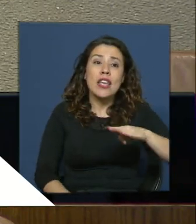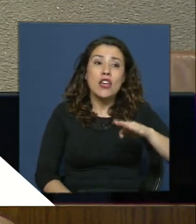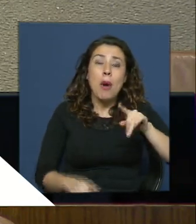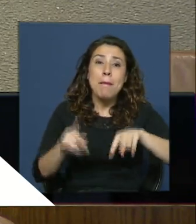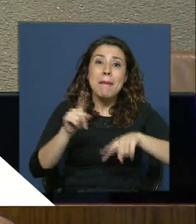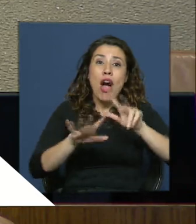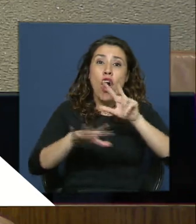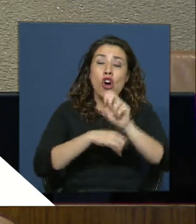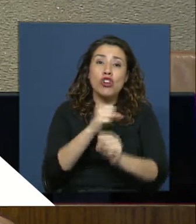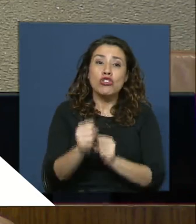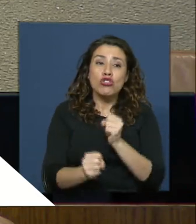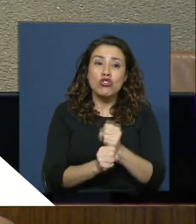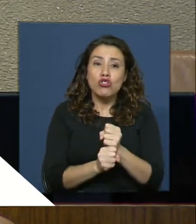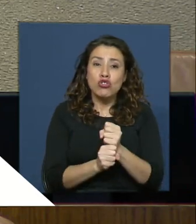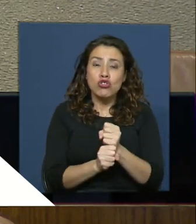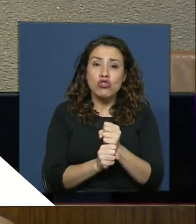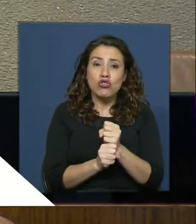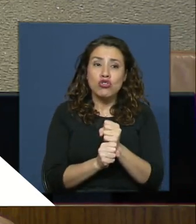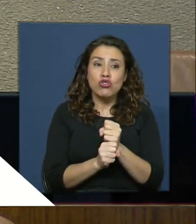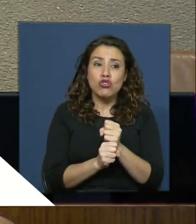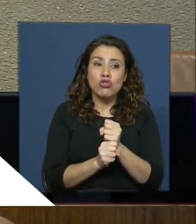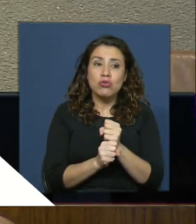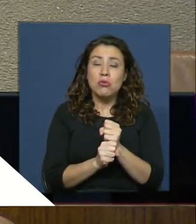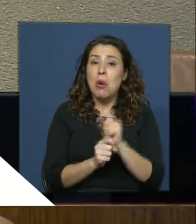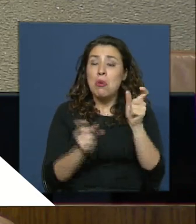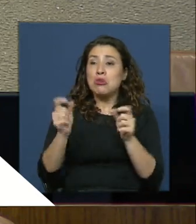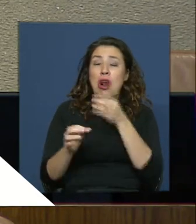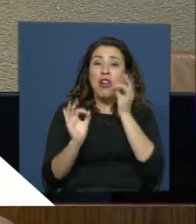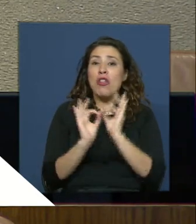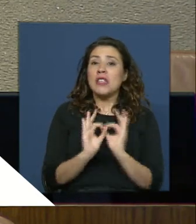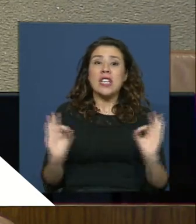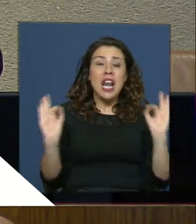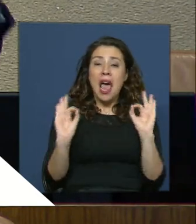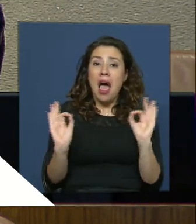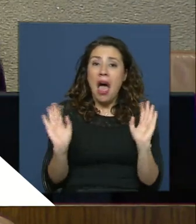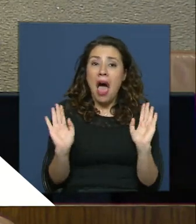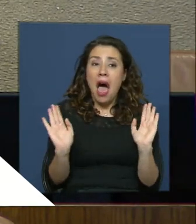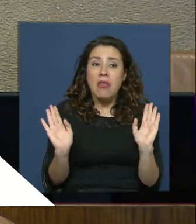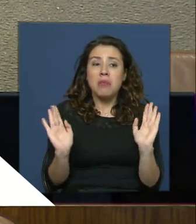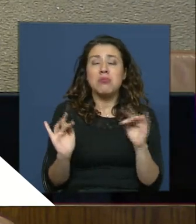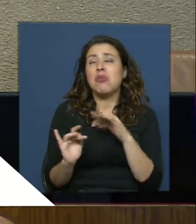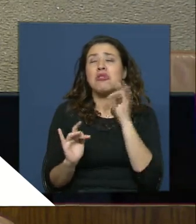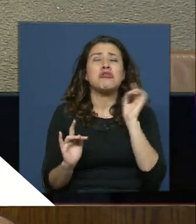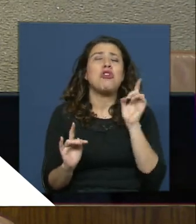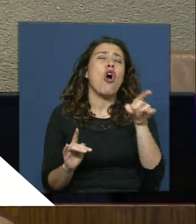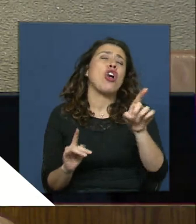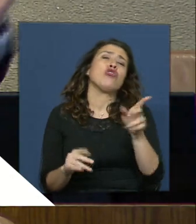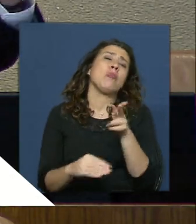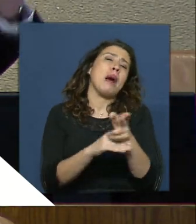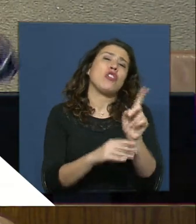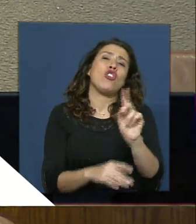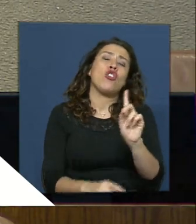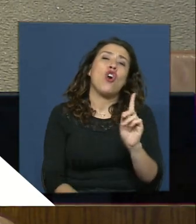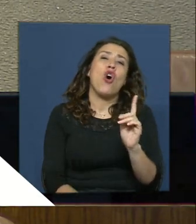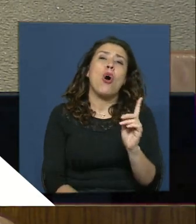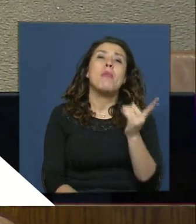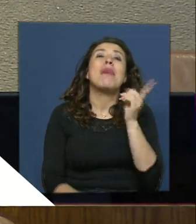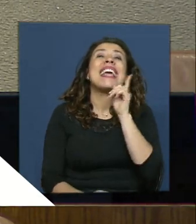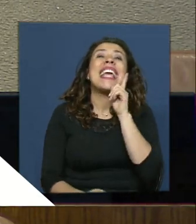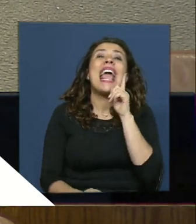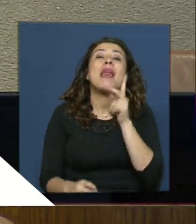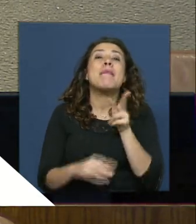de 8 años de edad. Y nadie dice nada, pues. No, eso no es un asesinato, no, porque lo hizo la